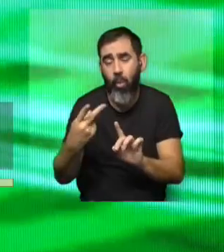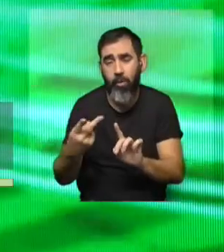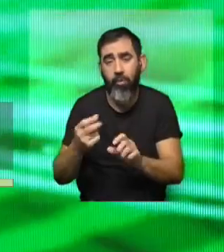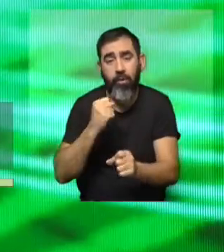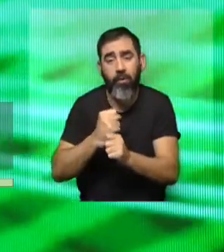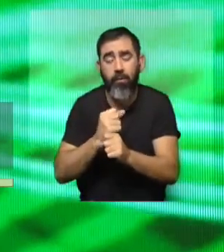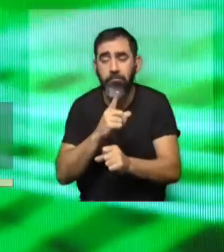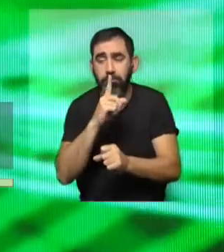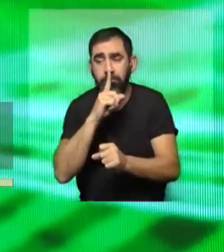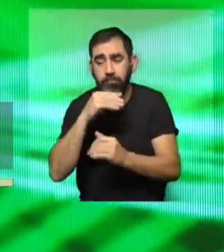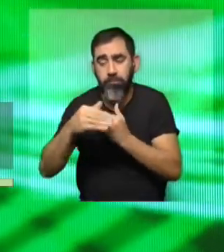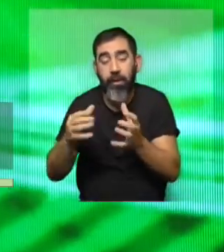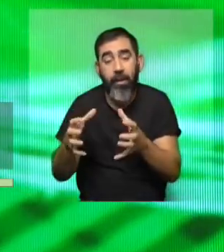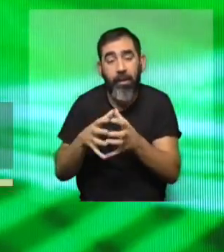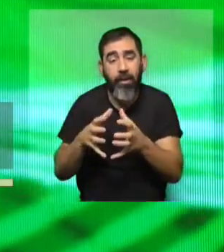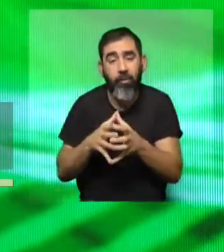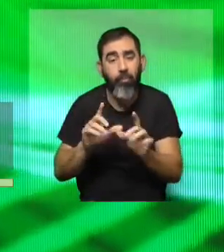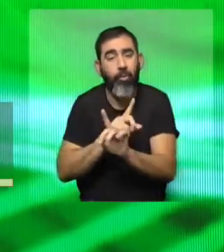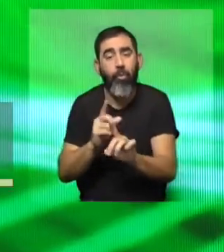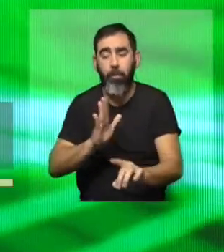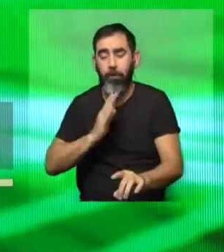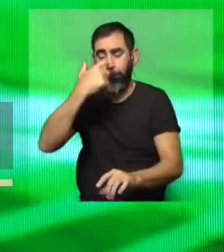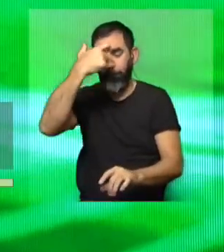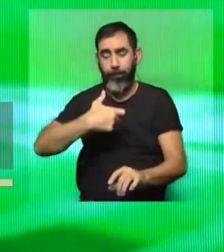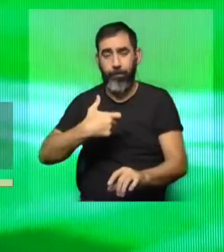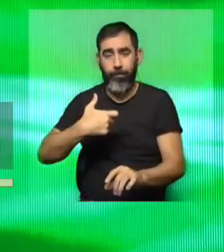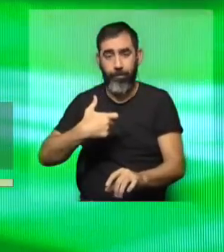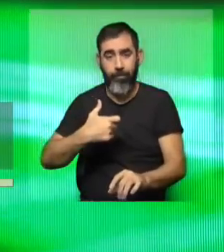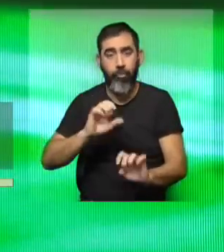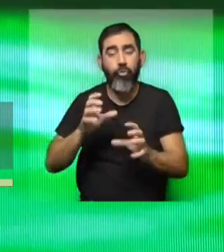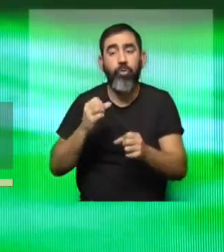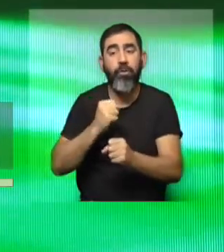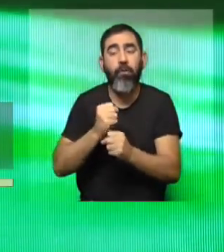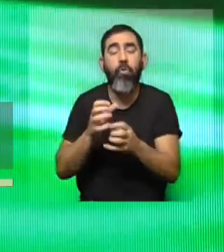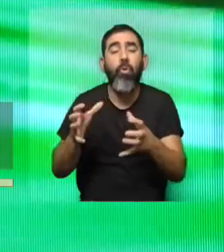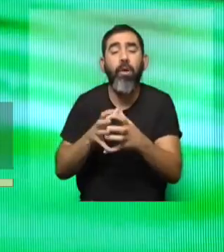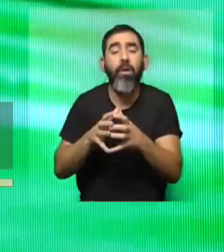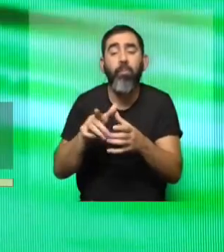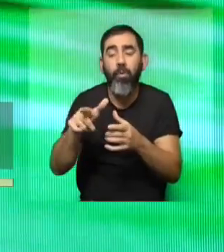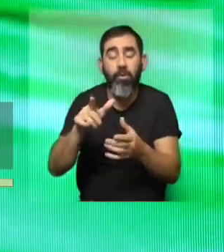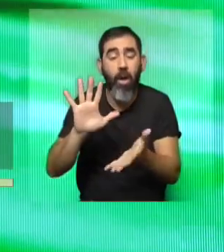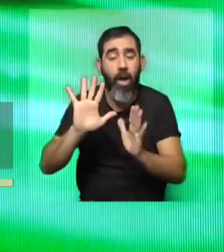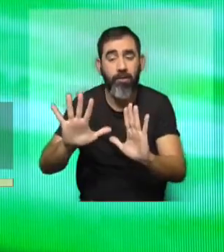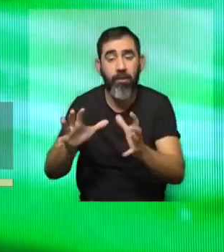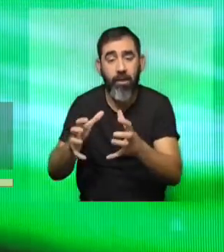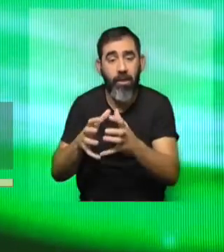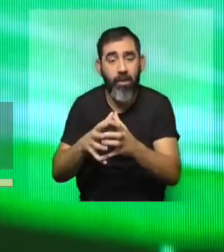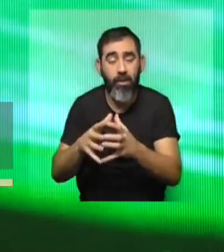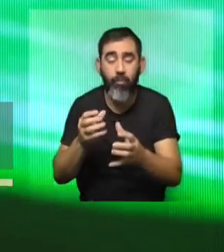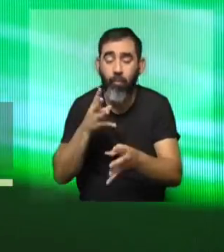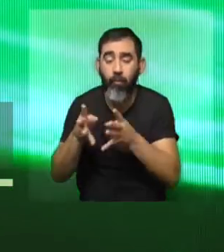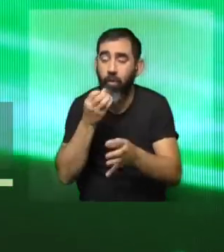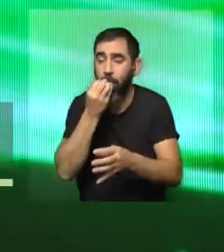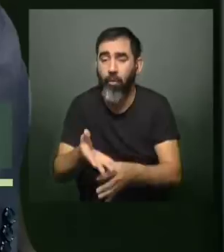hacer un trabajo silencioso y en equipo que no sea algo tan personalista sino más un trabajo en equipo que es lo que es la dirección es un equipo